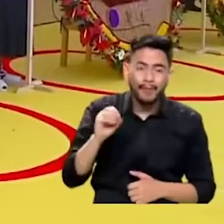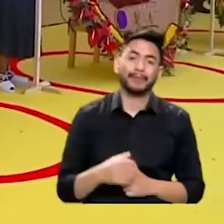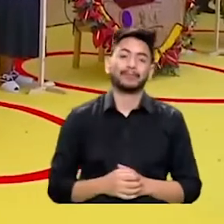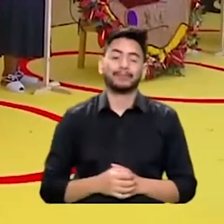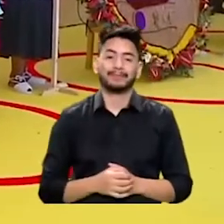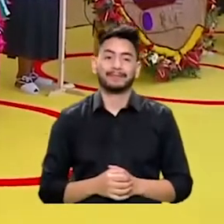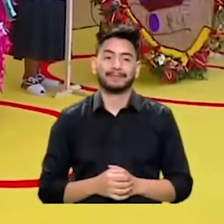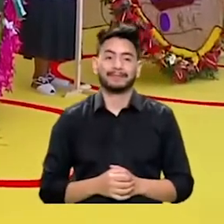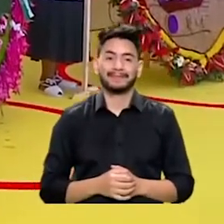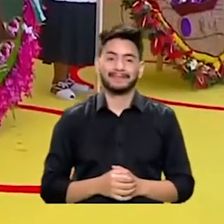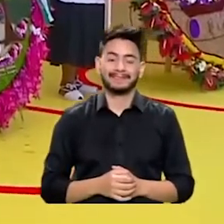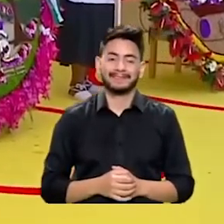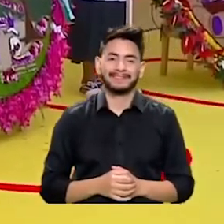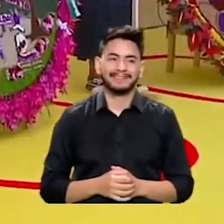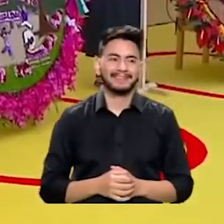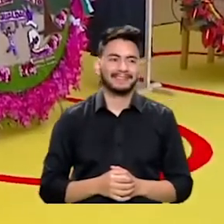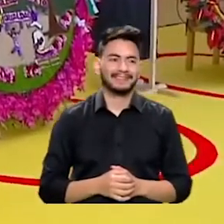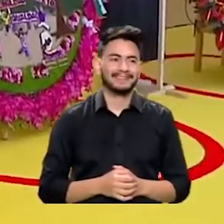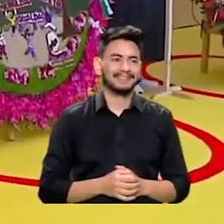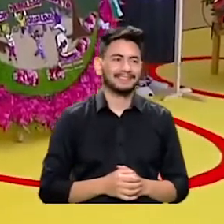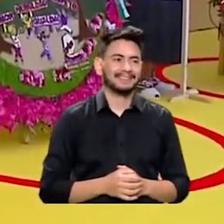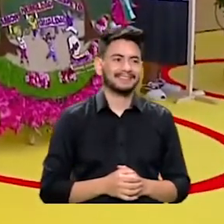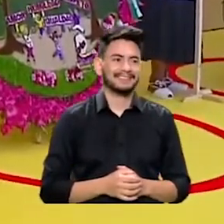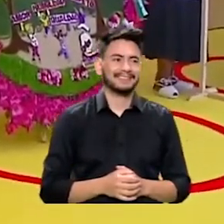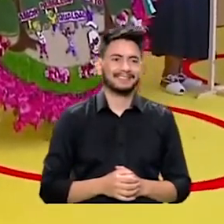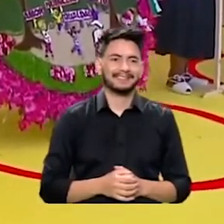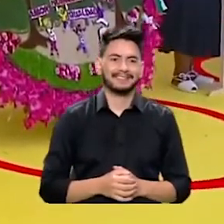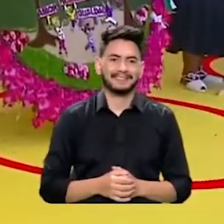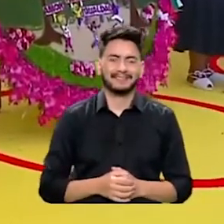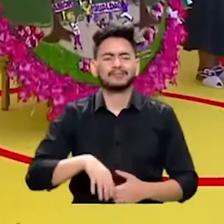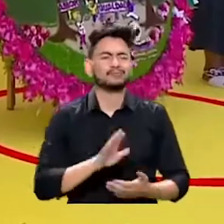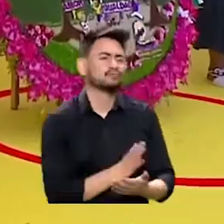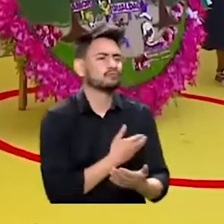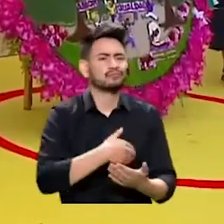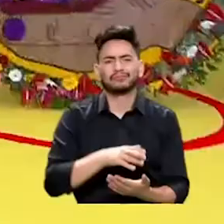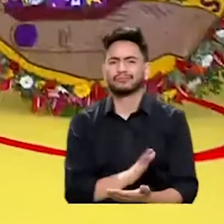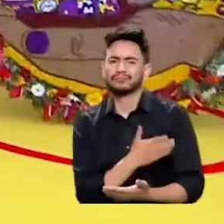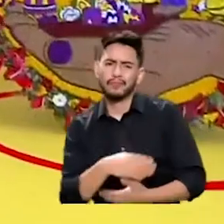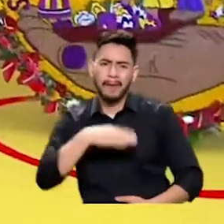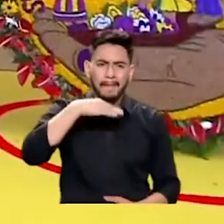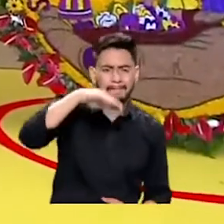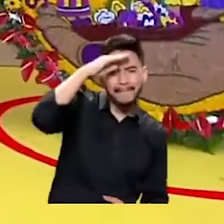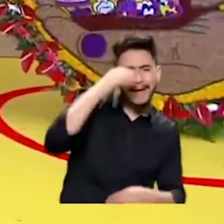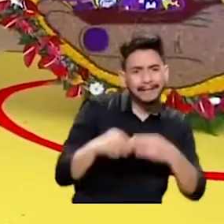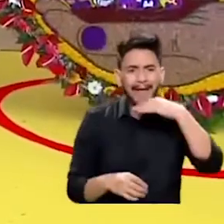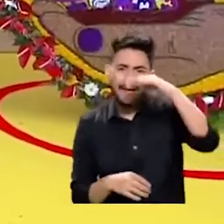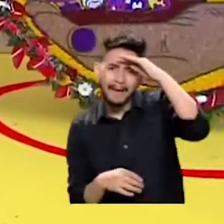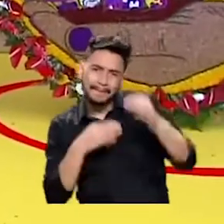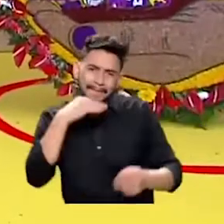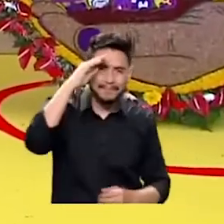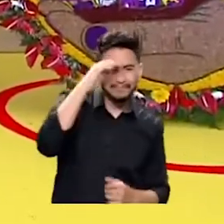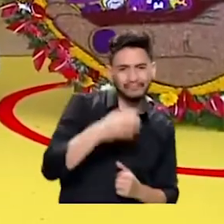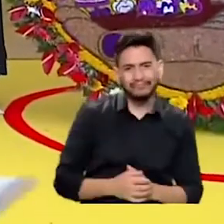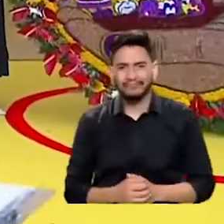Muy bien, Vamos entonces con el